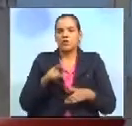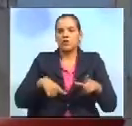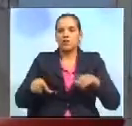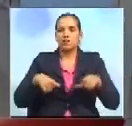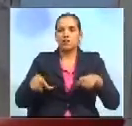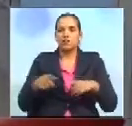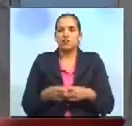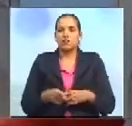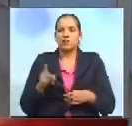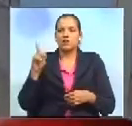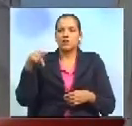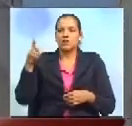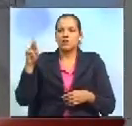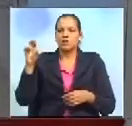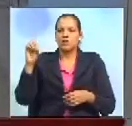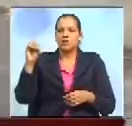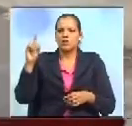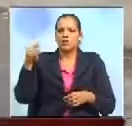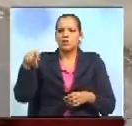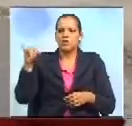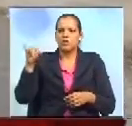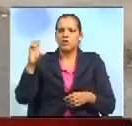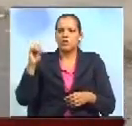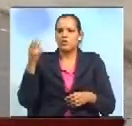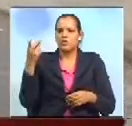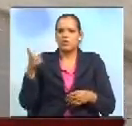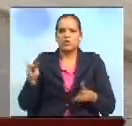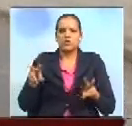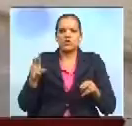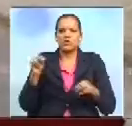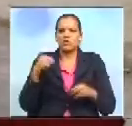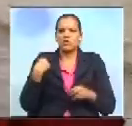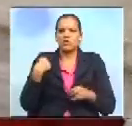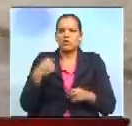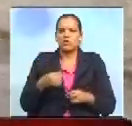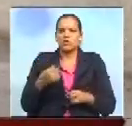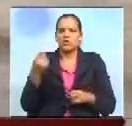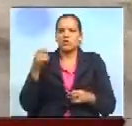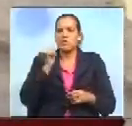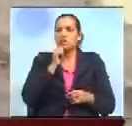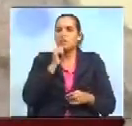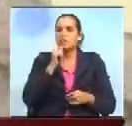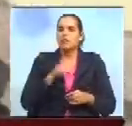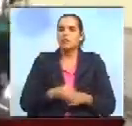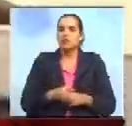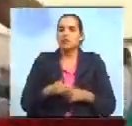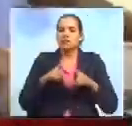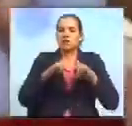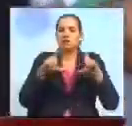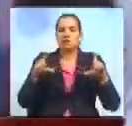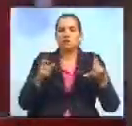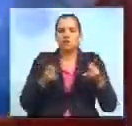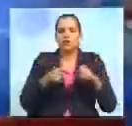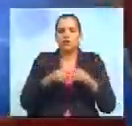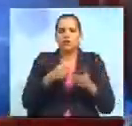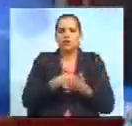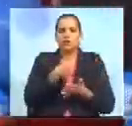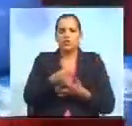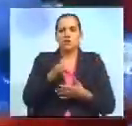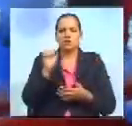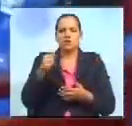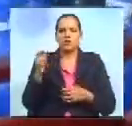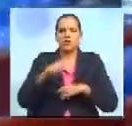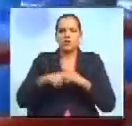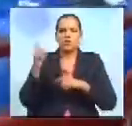1 tampoco cuenta con agua potable. Doña Rosa Rodríguez manifestó que la planilla está puntual en la puerta de su